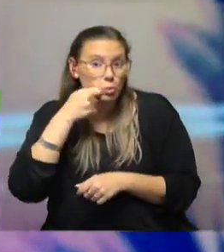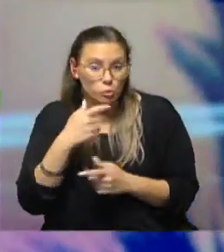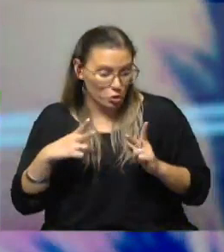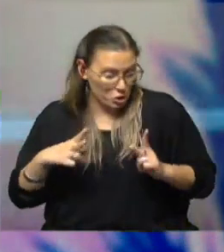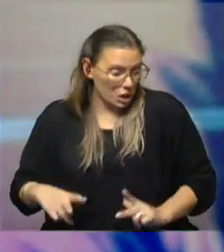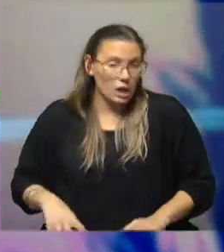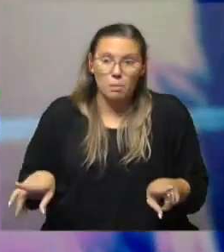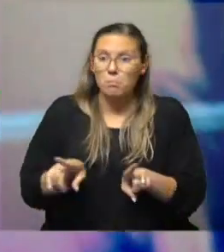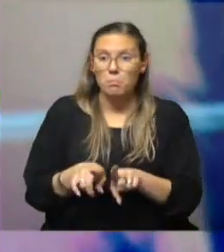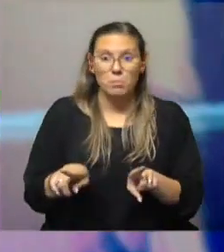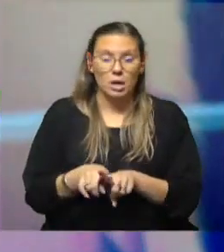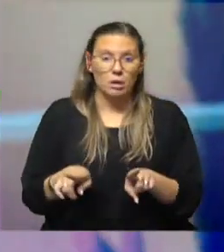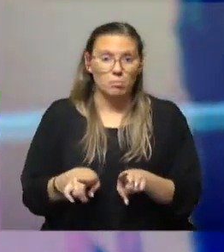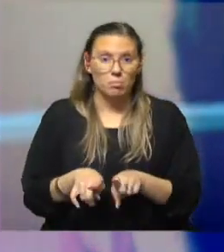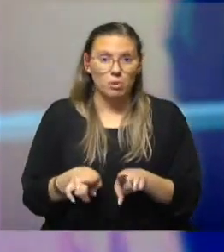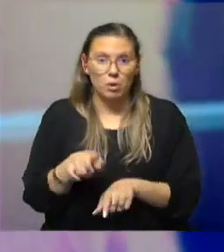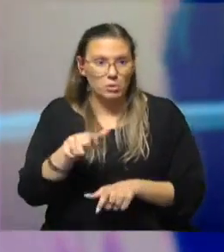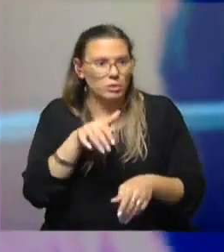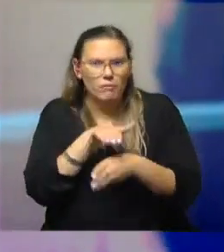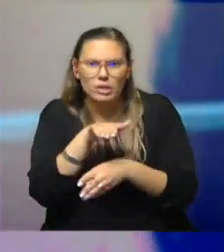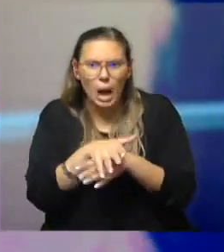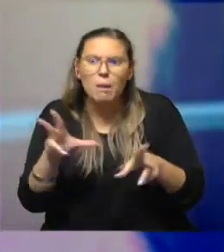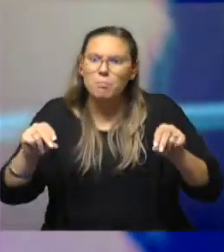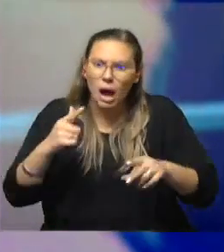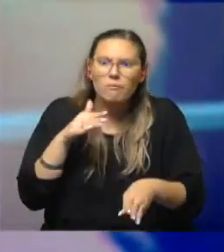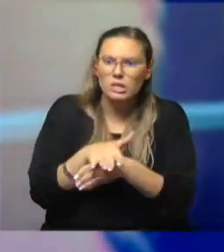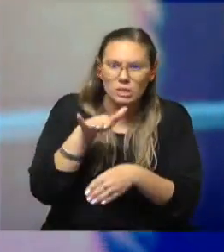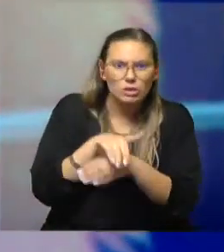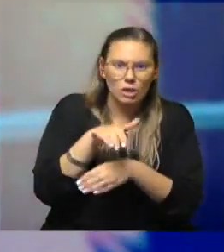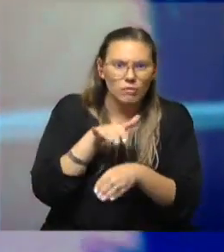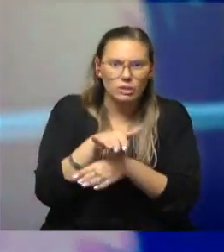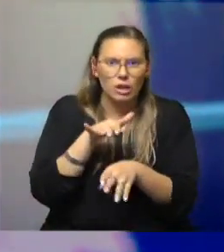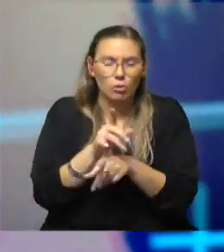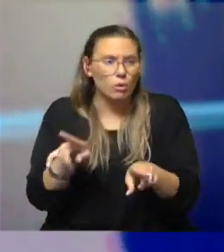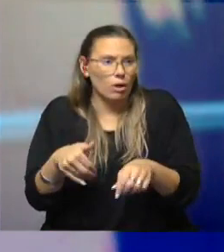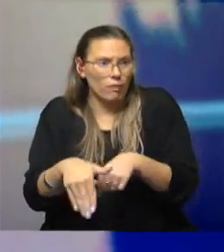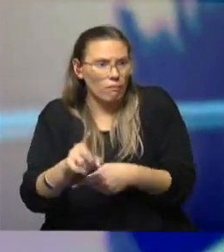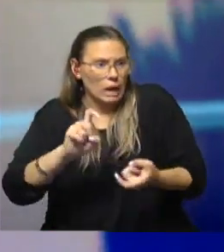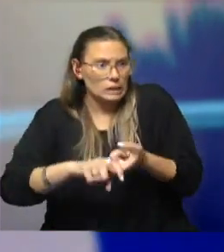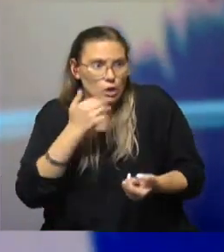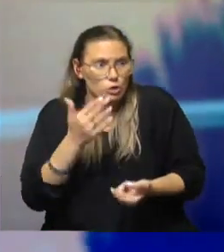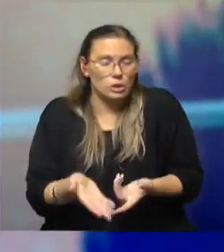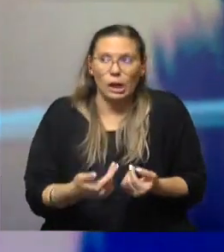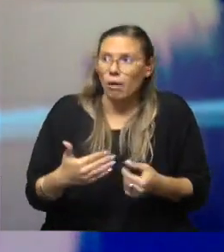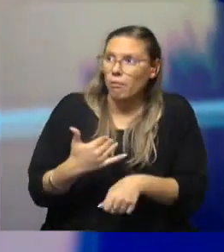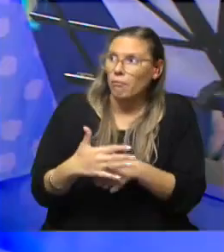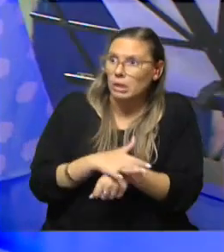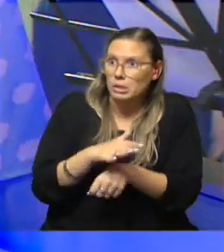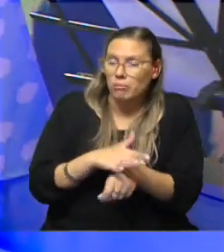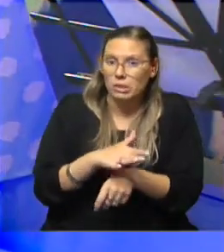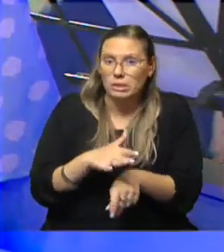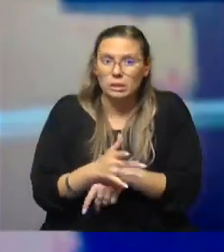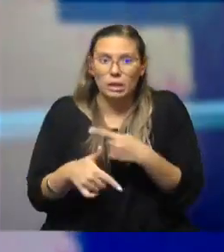trajes el fletero nos felicitaba. Tipo, ¡pa, loco, felicitaciones! Como si fuéramos a casarnos o no sé, a ir a, no sé,